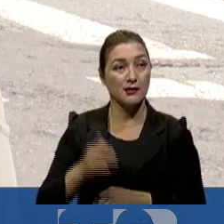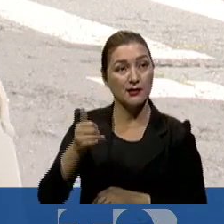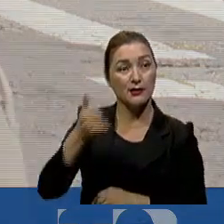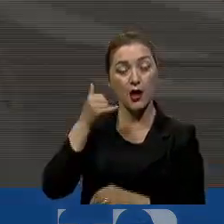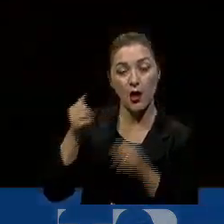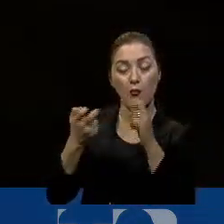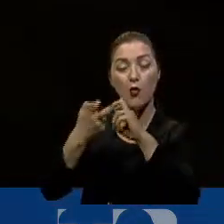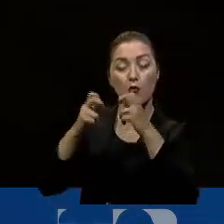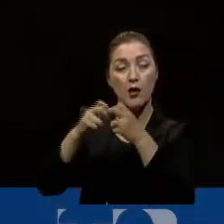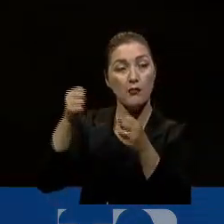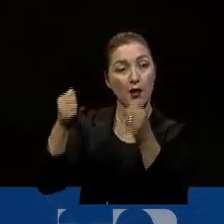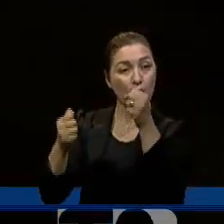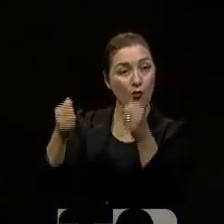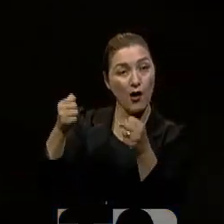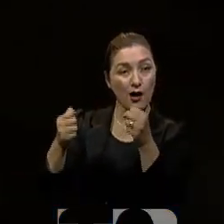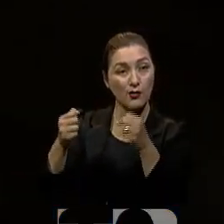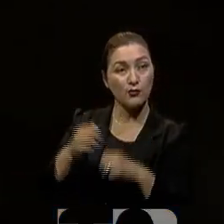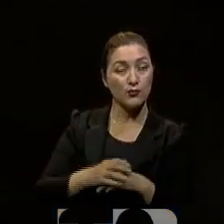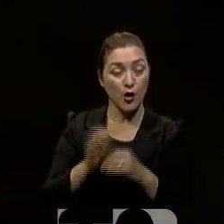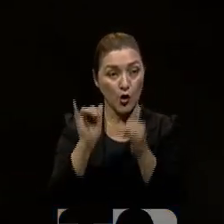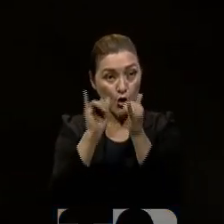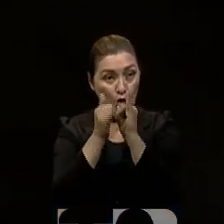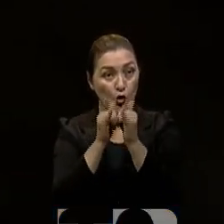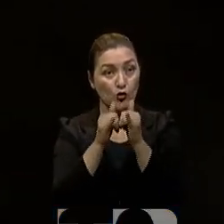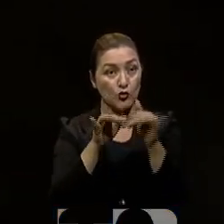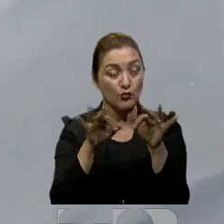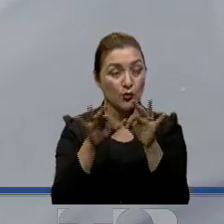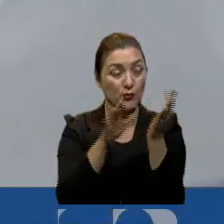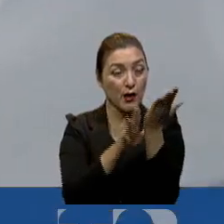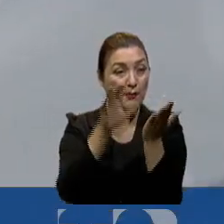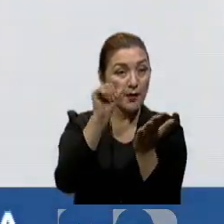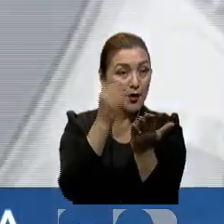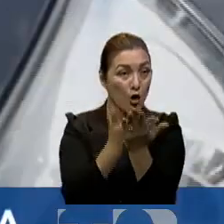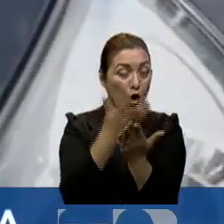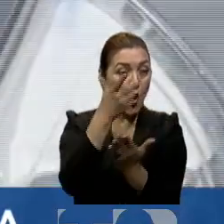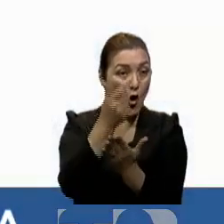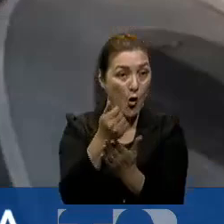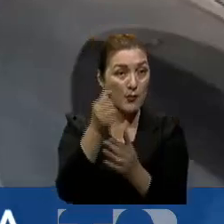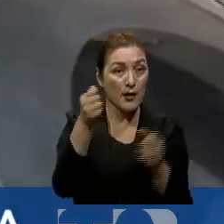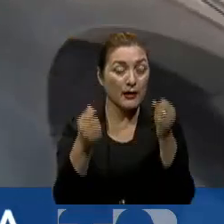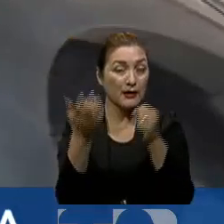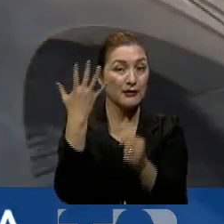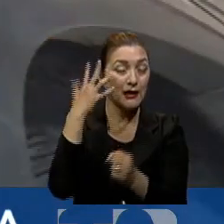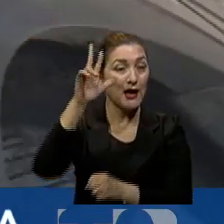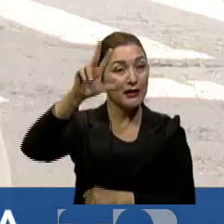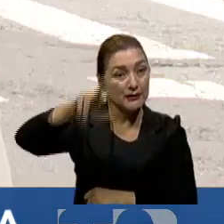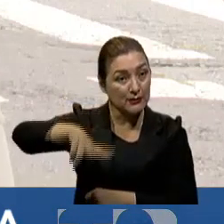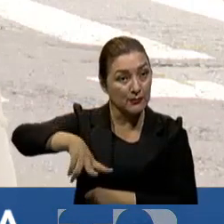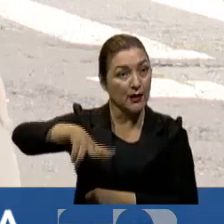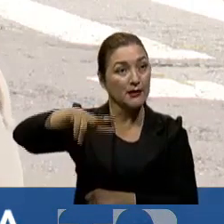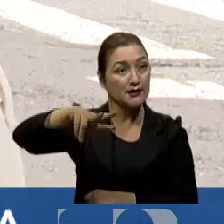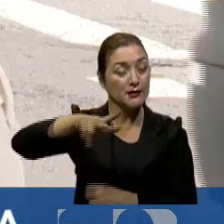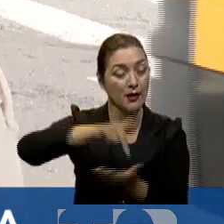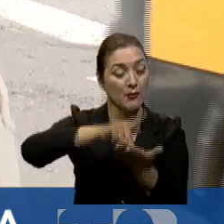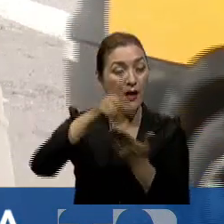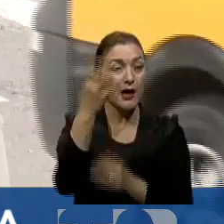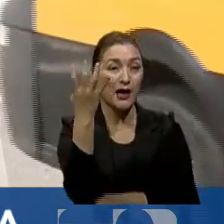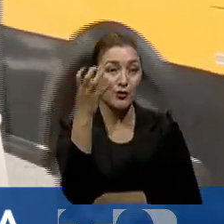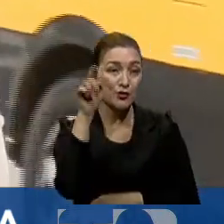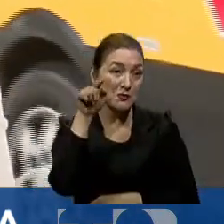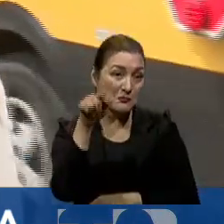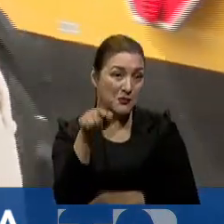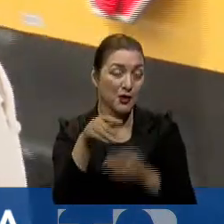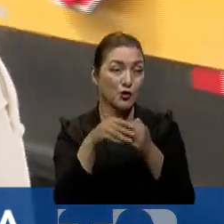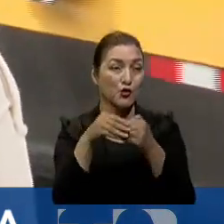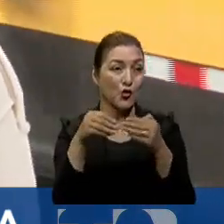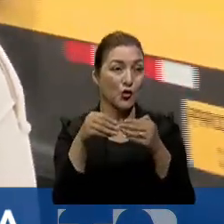un vehículo. Luego por WhatsApp me explicó que su hermana había comprado mi carro hace 3 meses, había pagado $14,000